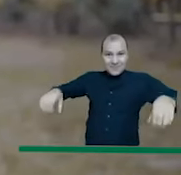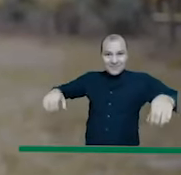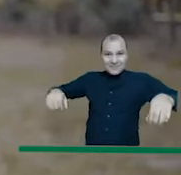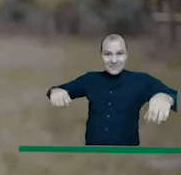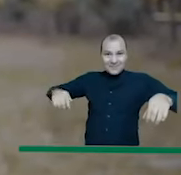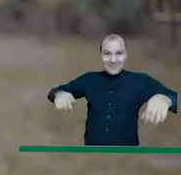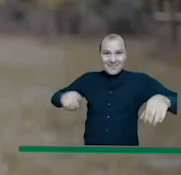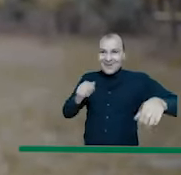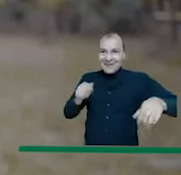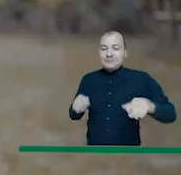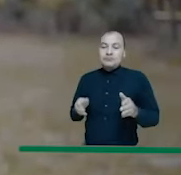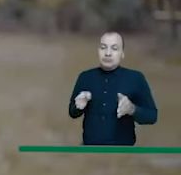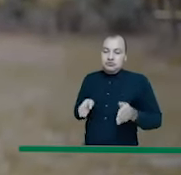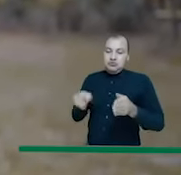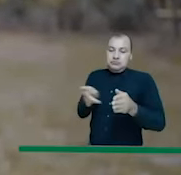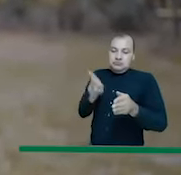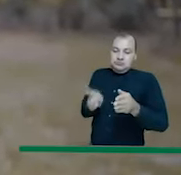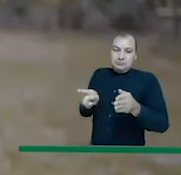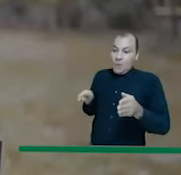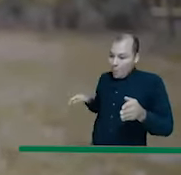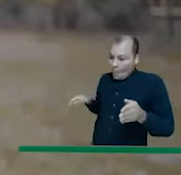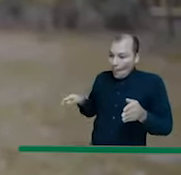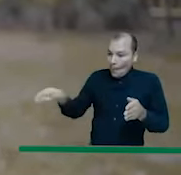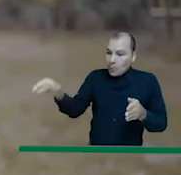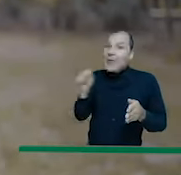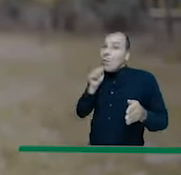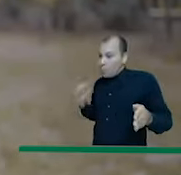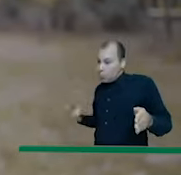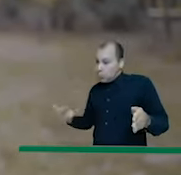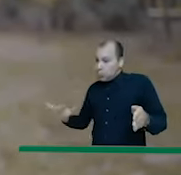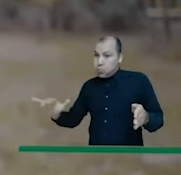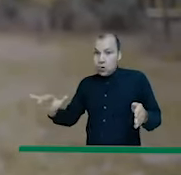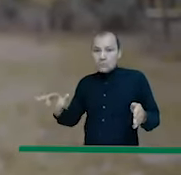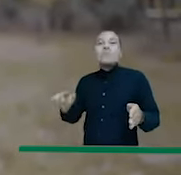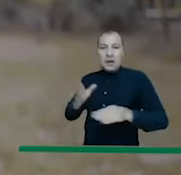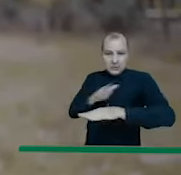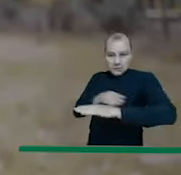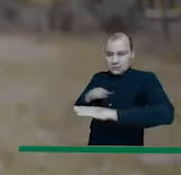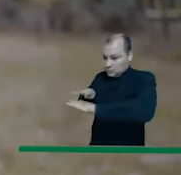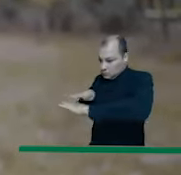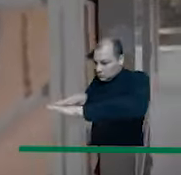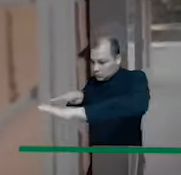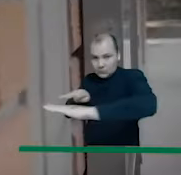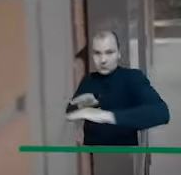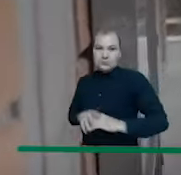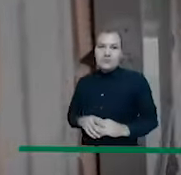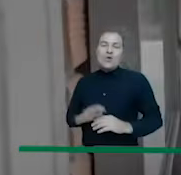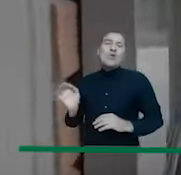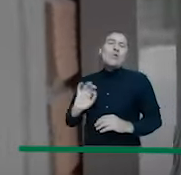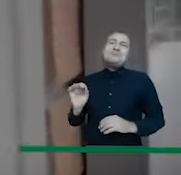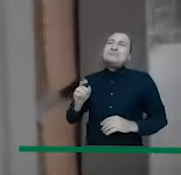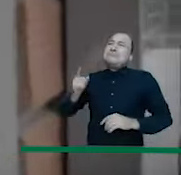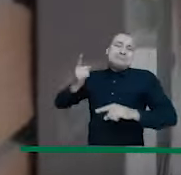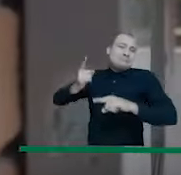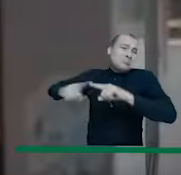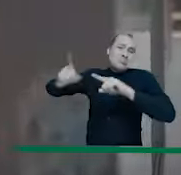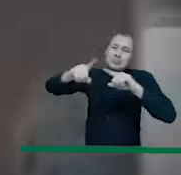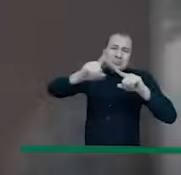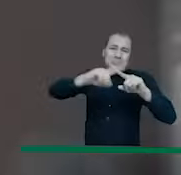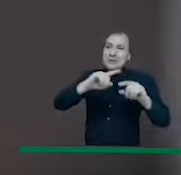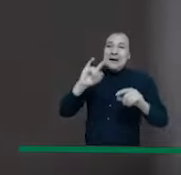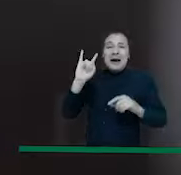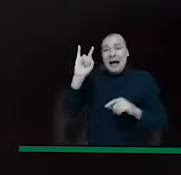accesible, en que los espacios de canaletas de agua tengan rejilla, en que no existan ventanas,